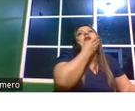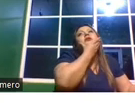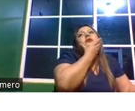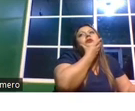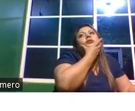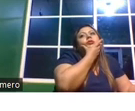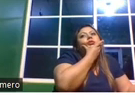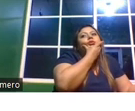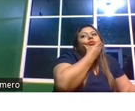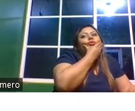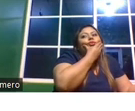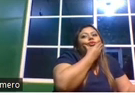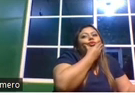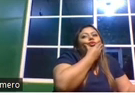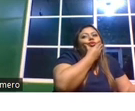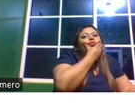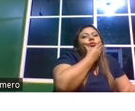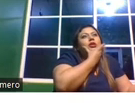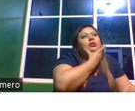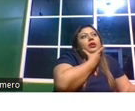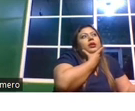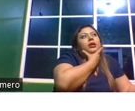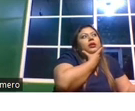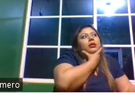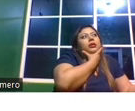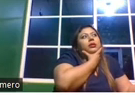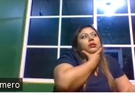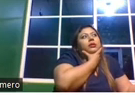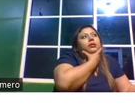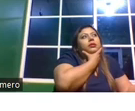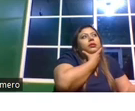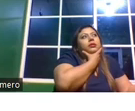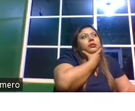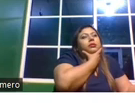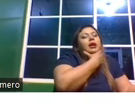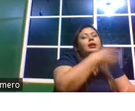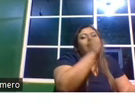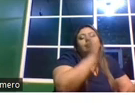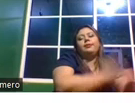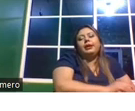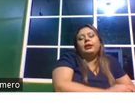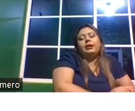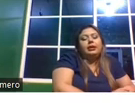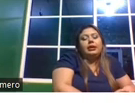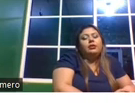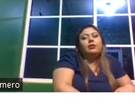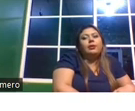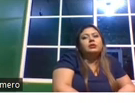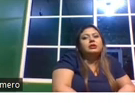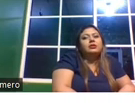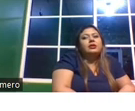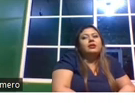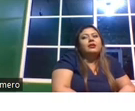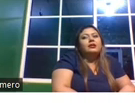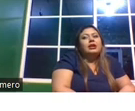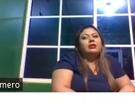este caso tenemos, de los costos que tenemos y de lo que logramos como rentabilidad. El que alguien coloque, en este caso, dinero